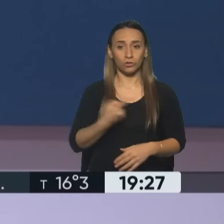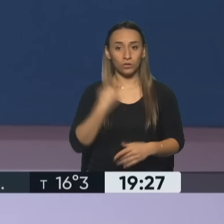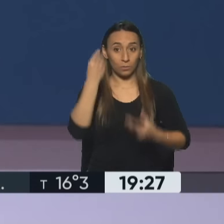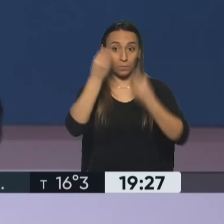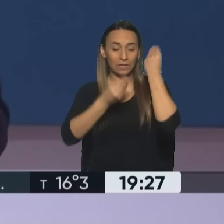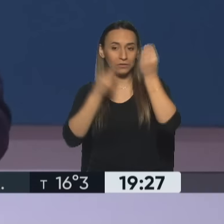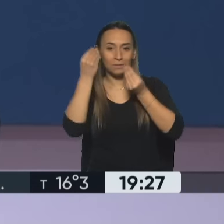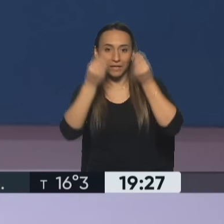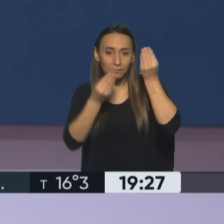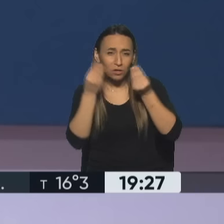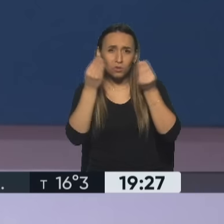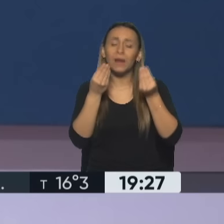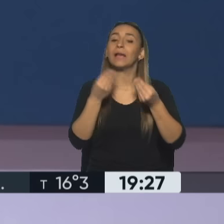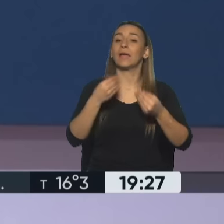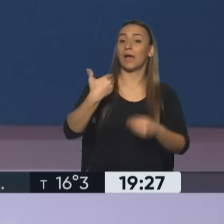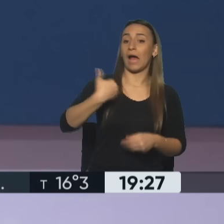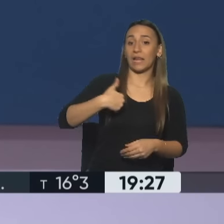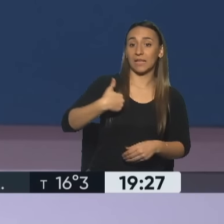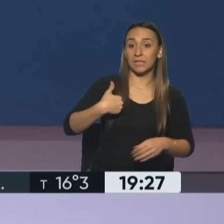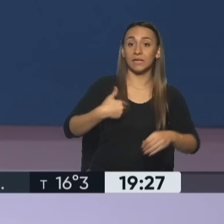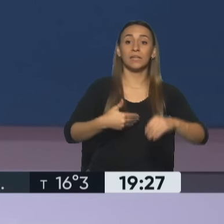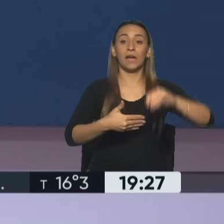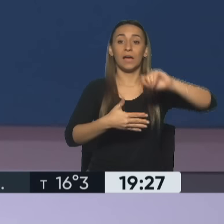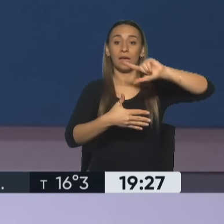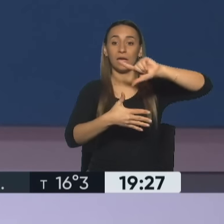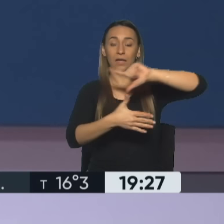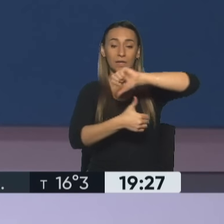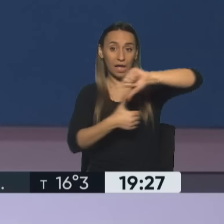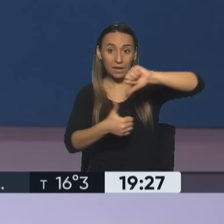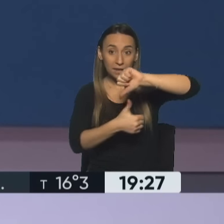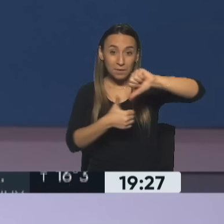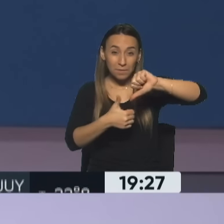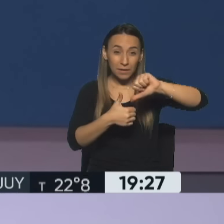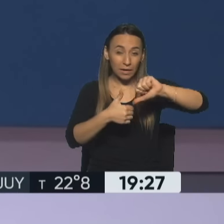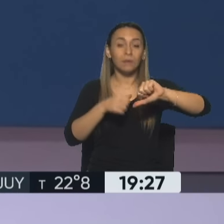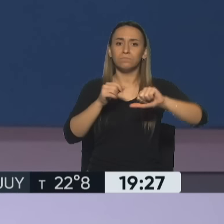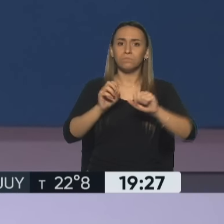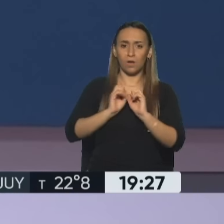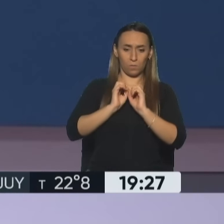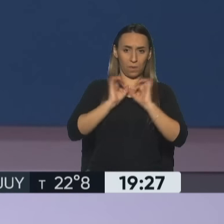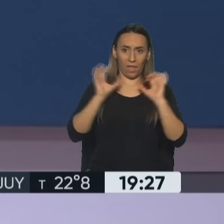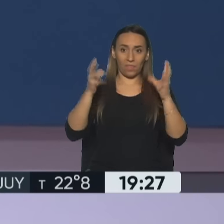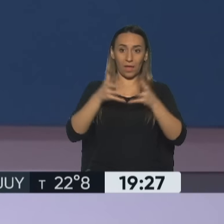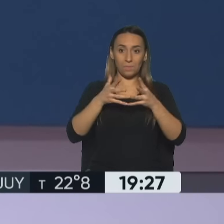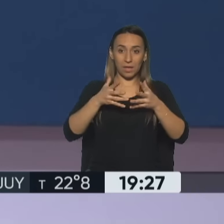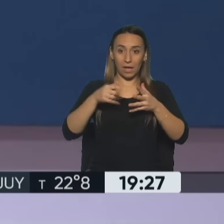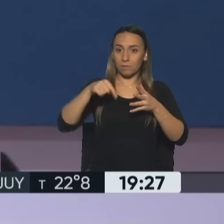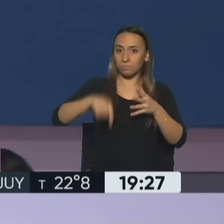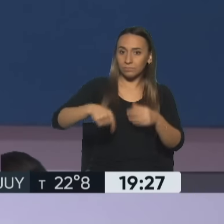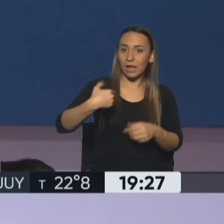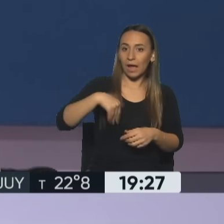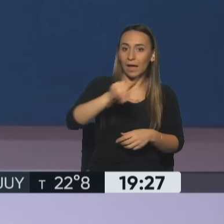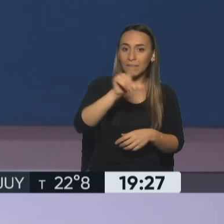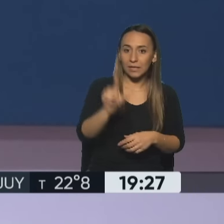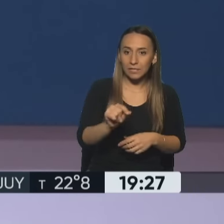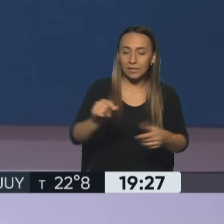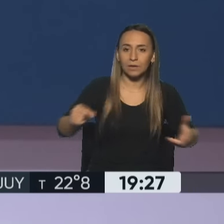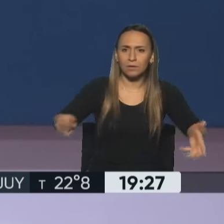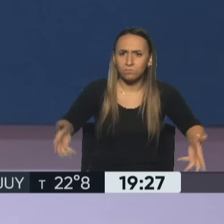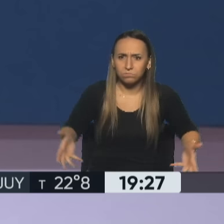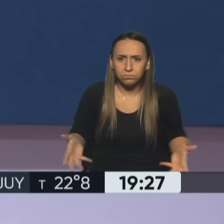que américa latina y el caribe hayan emergido de la pandemia como la región más endeudada del mundo en